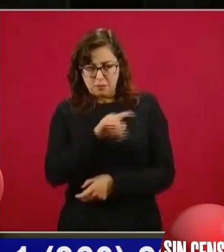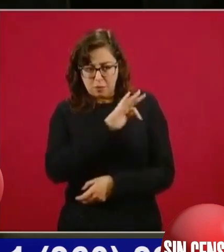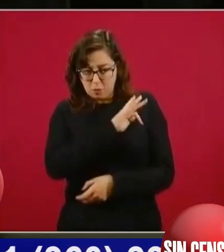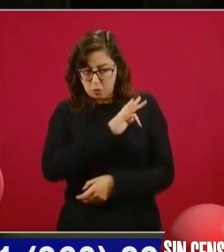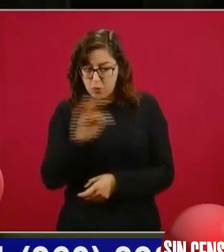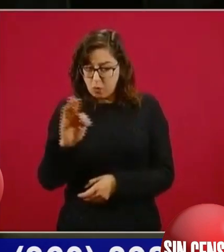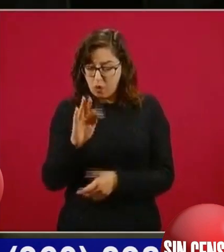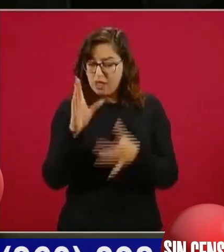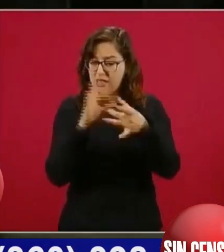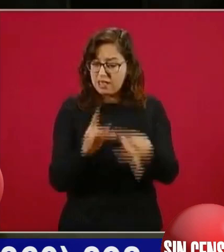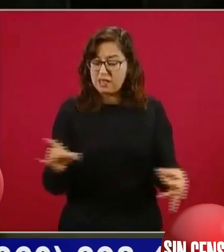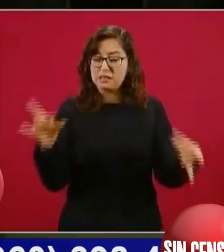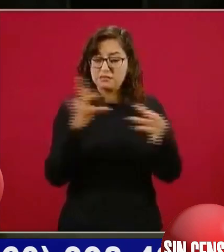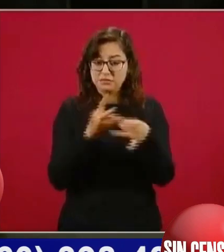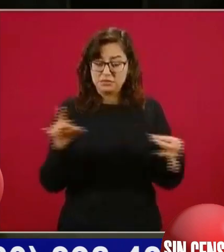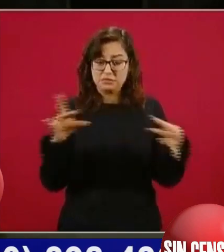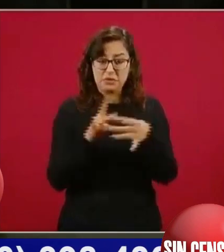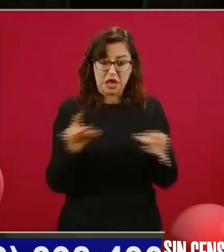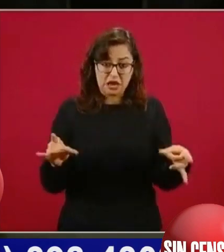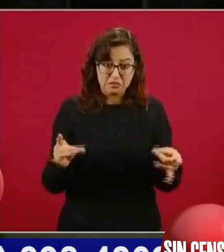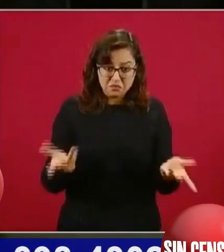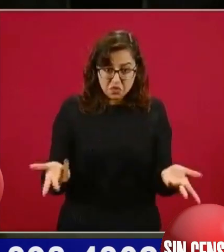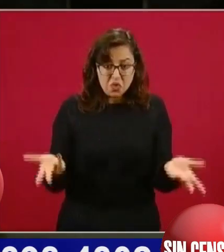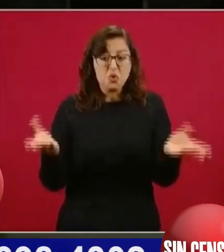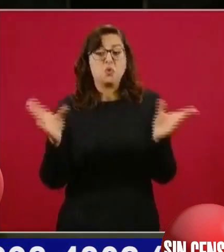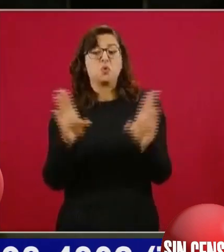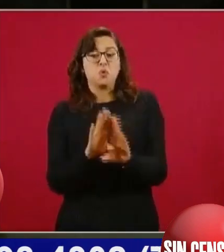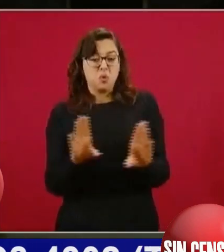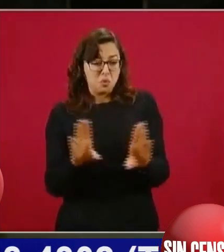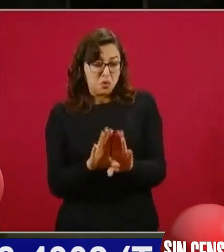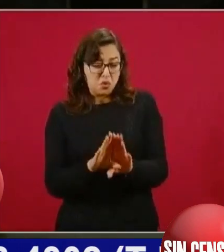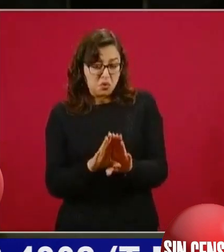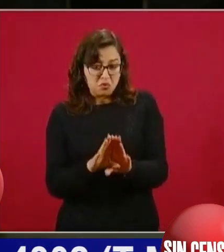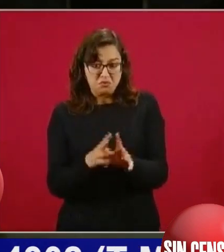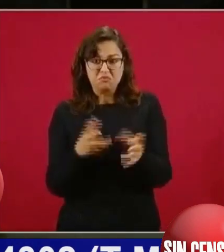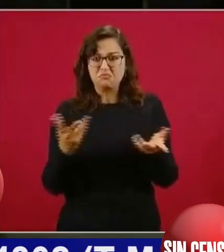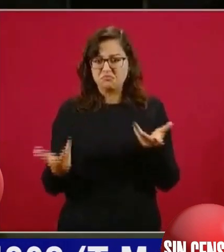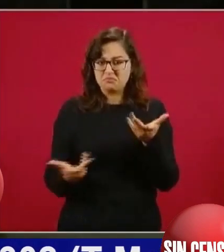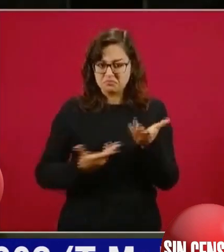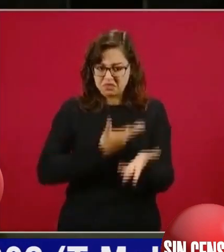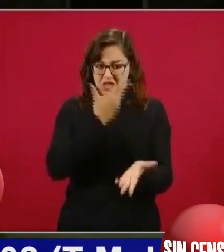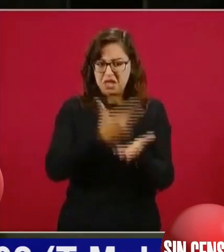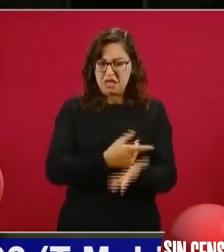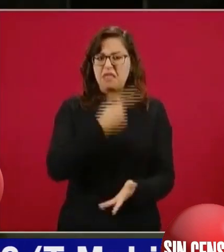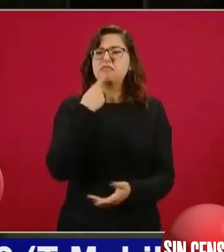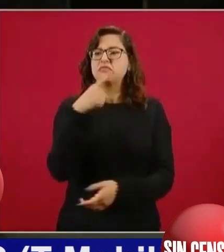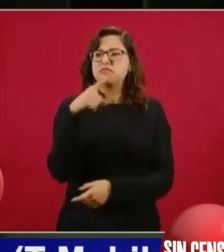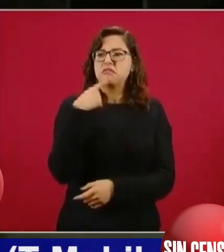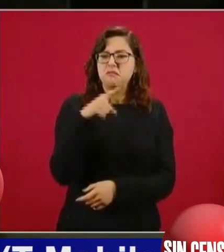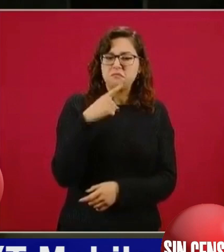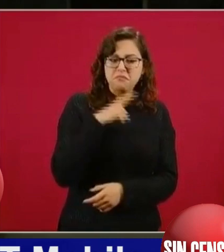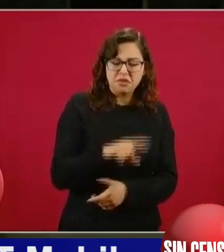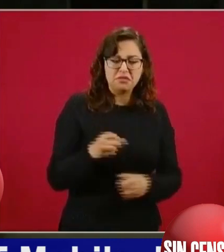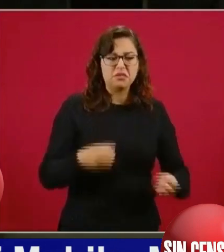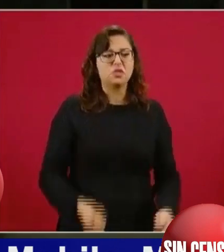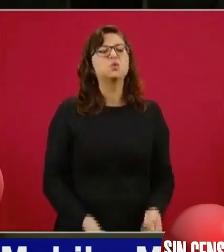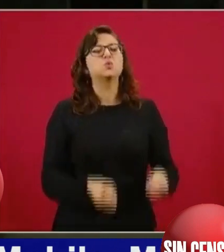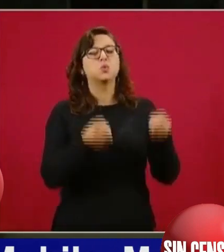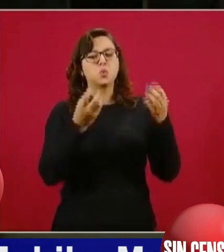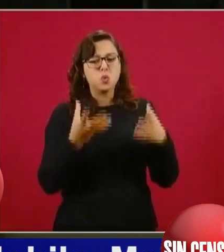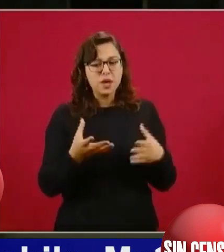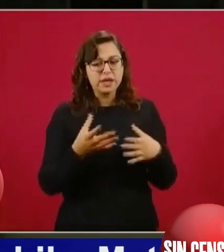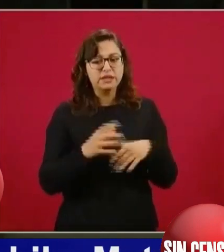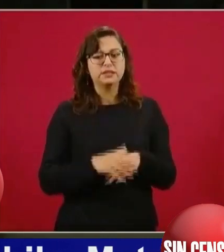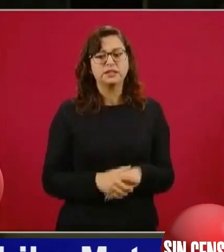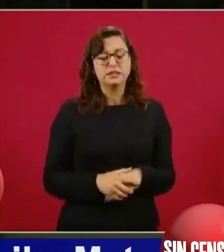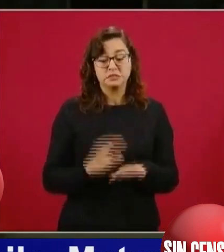explicar qué demandas tienen, qué presupuesto tienen para cubrir esas demandas y cuáles